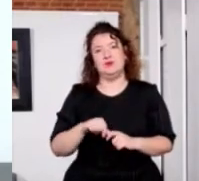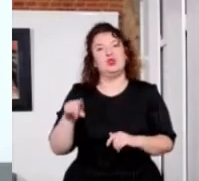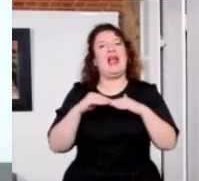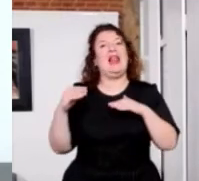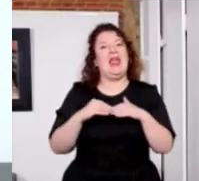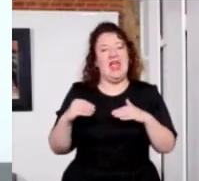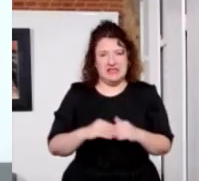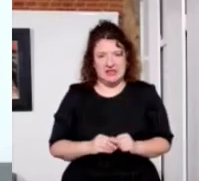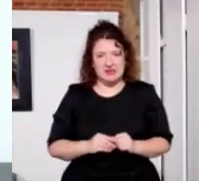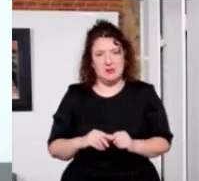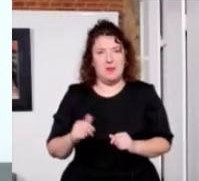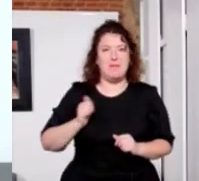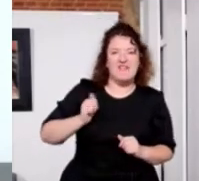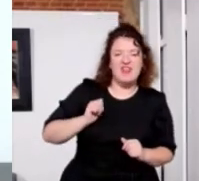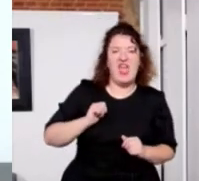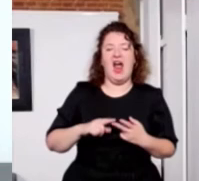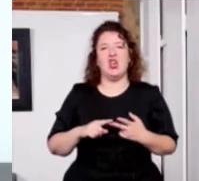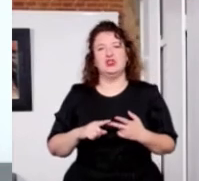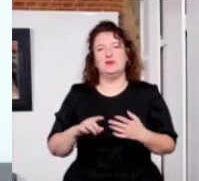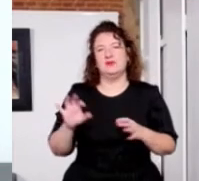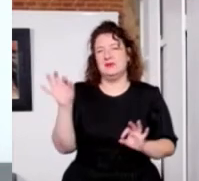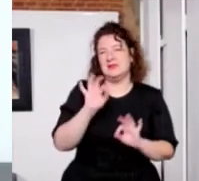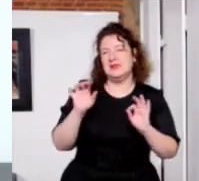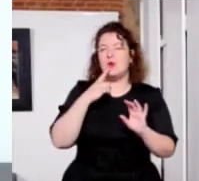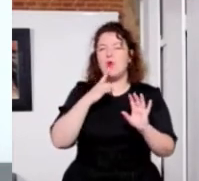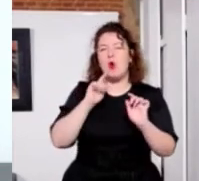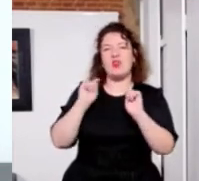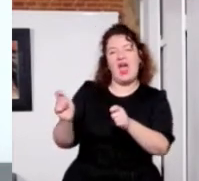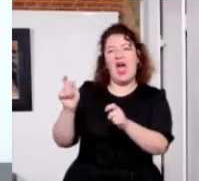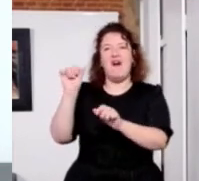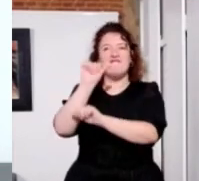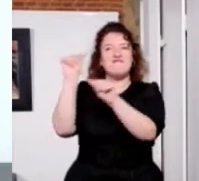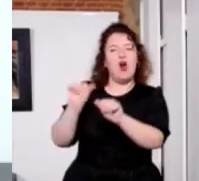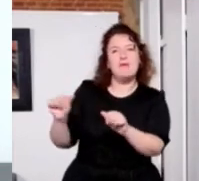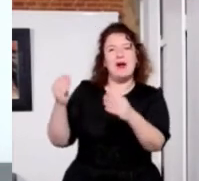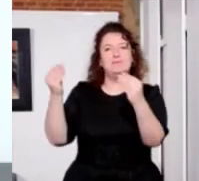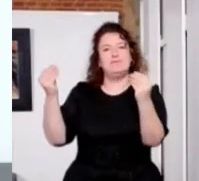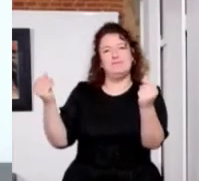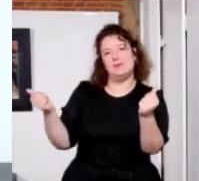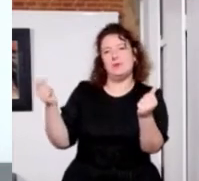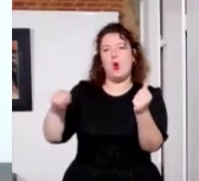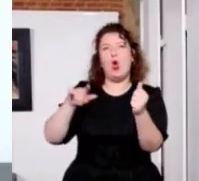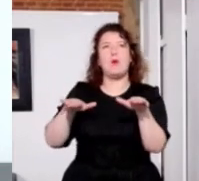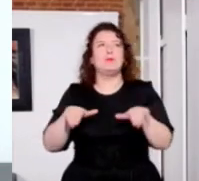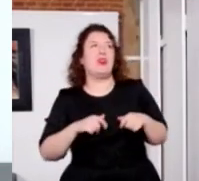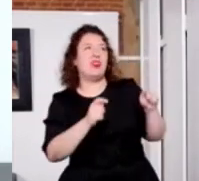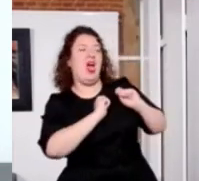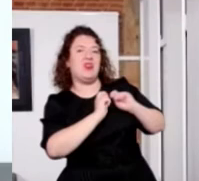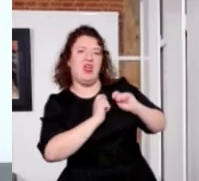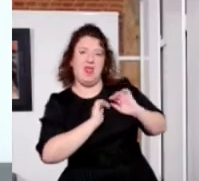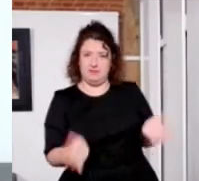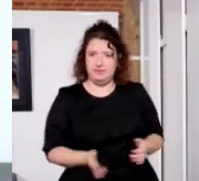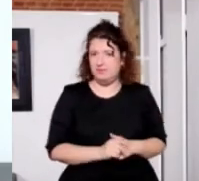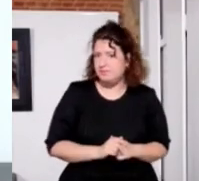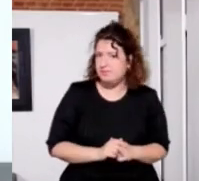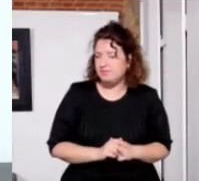clientes, beneficiarios. Es decir, siempre ese sujeto de alguna forma pasivo.